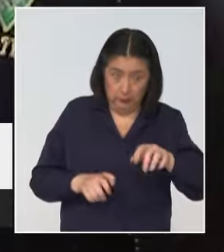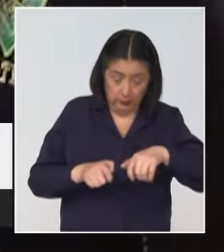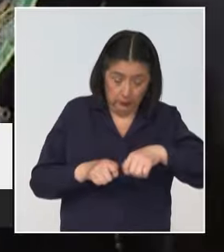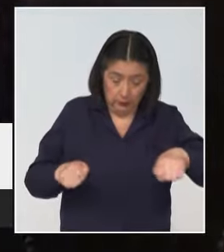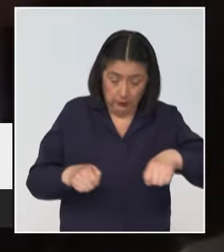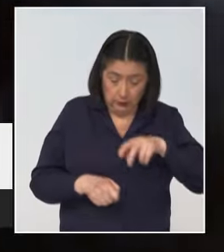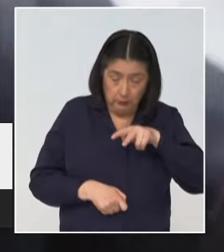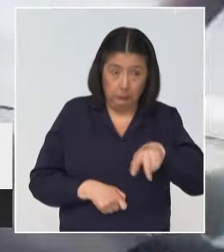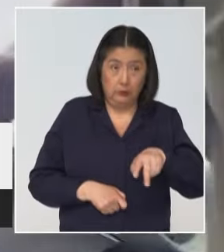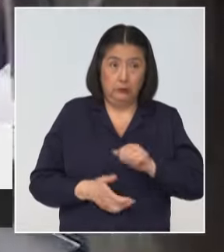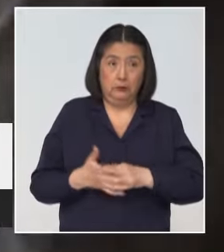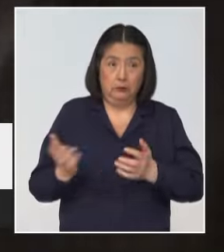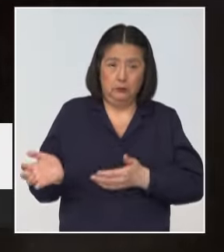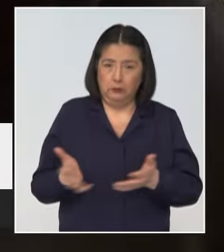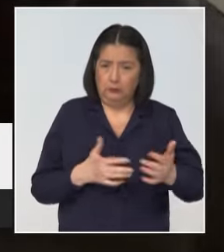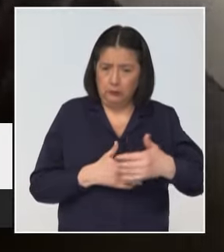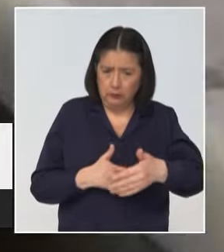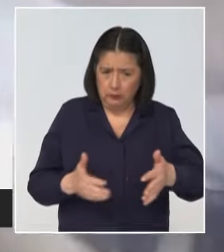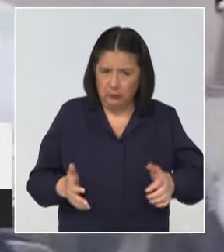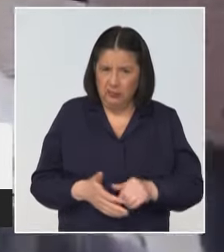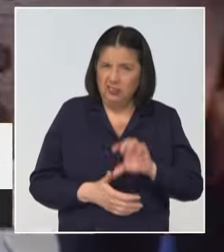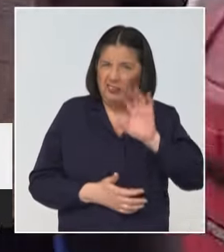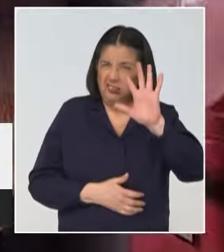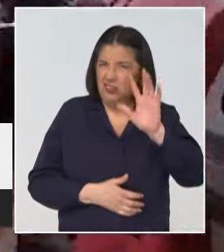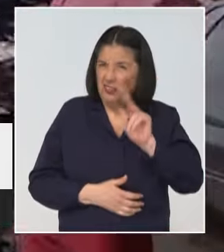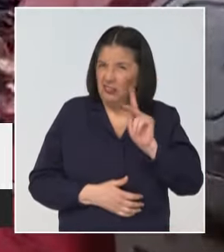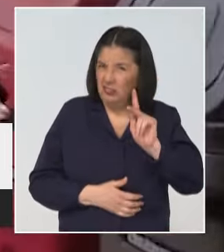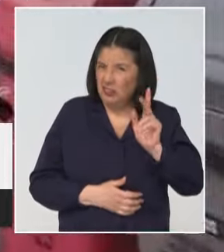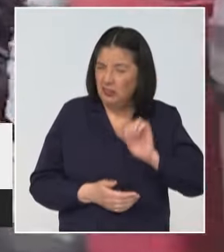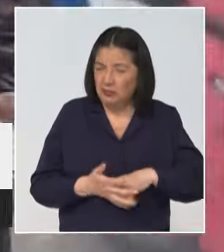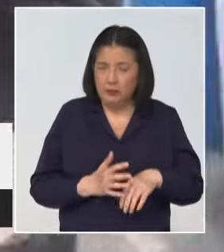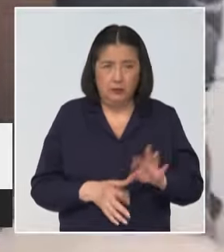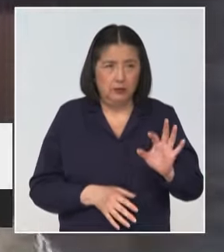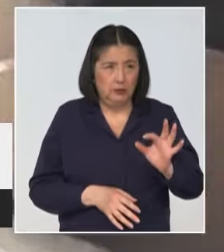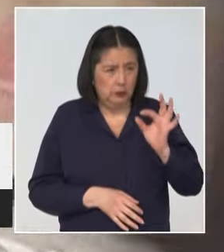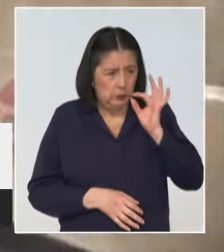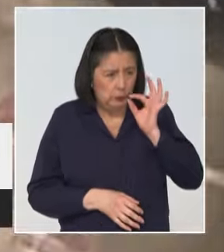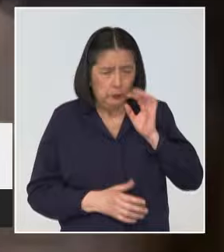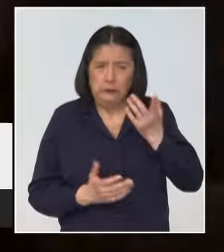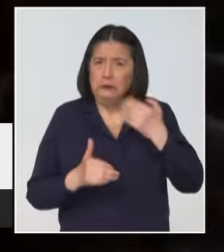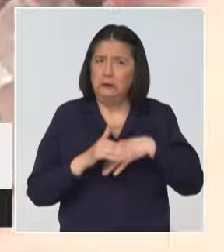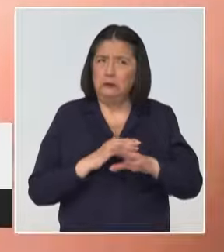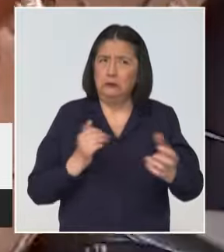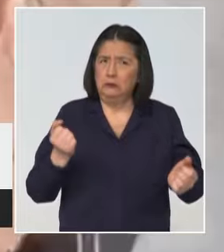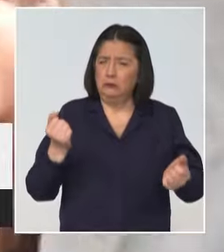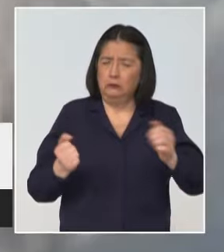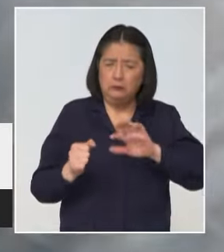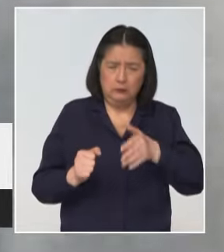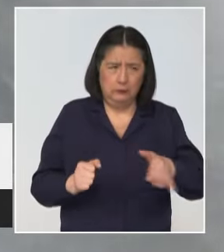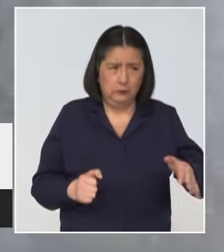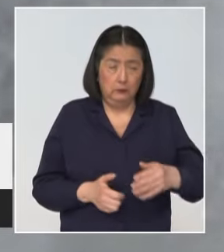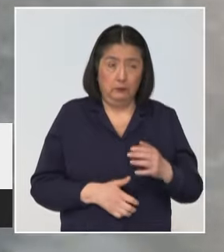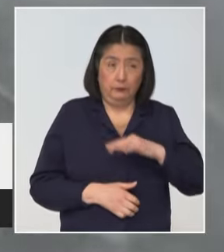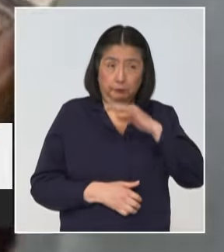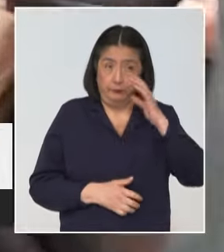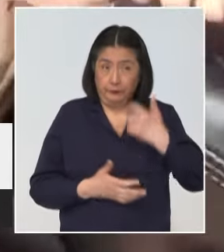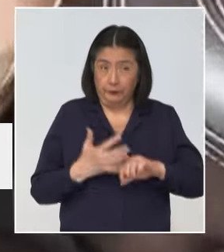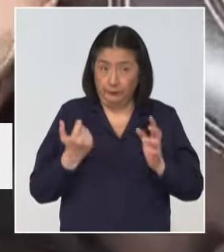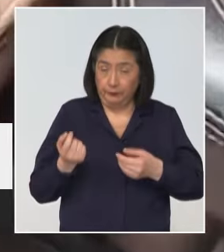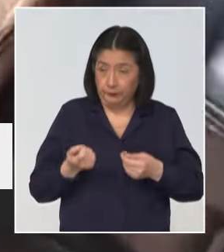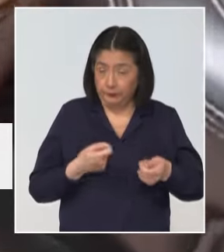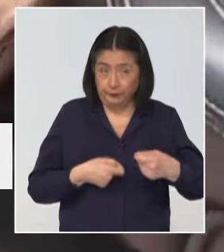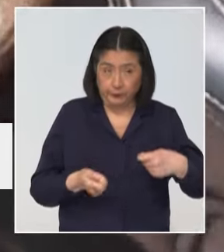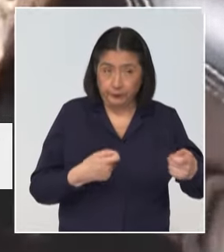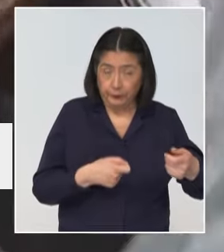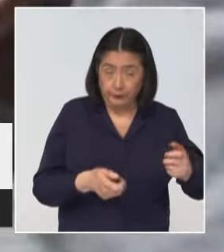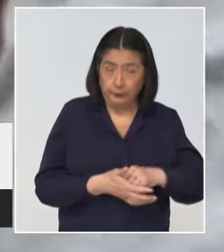¿eh? Trasladaban una caja llena de 5 kilos de marihuana dentro de una camioneta. Droga que estaba a punto de ser distribuida